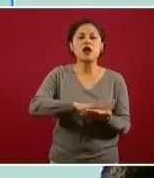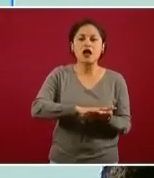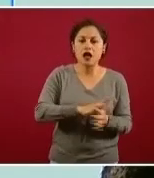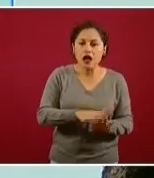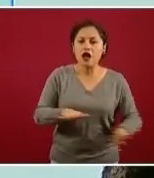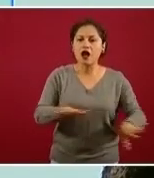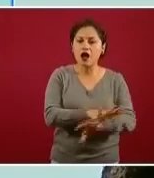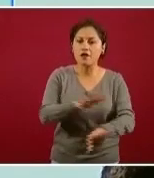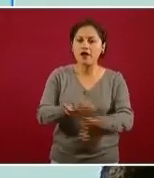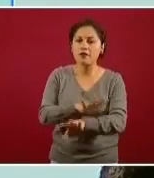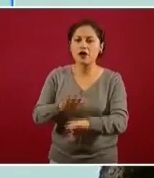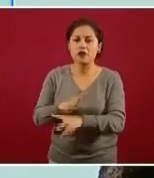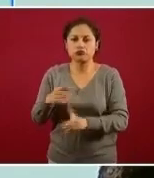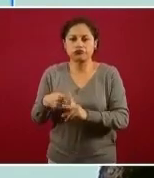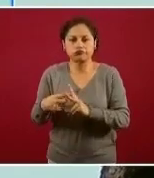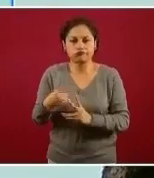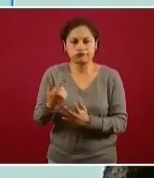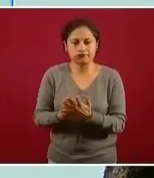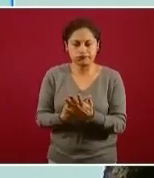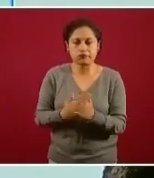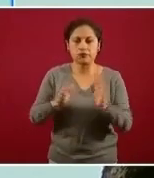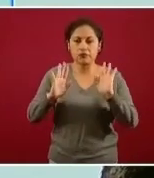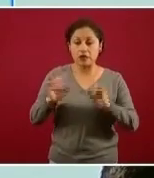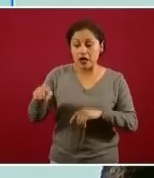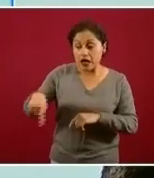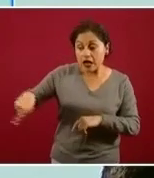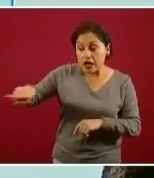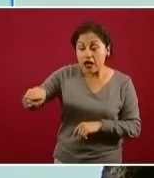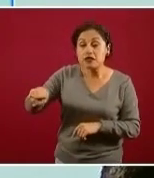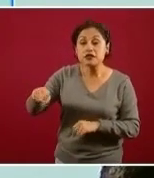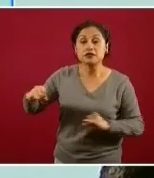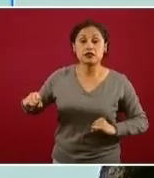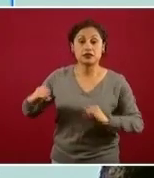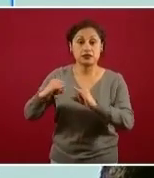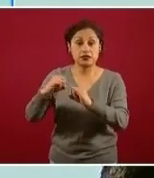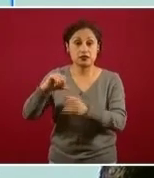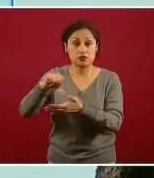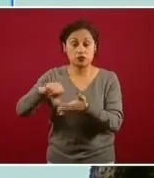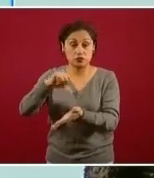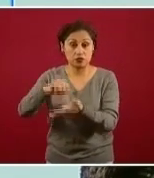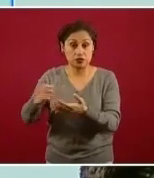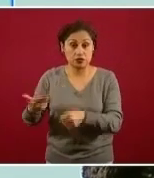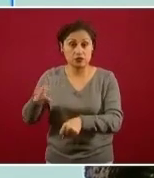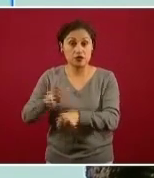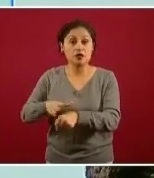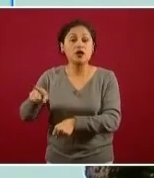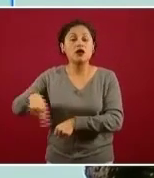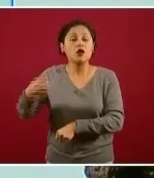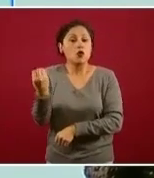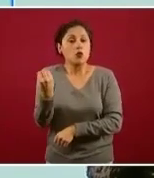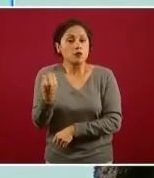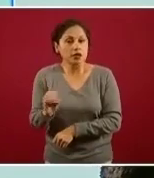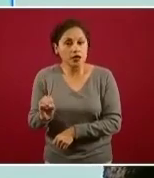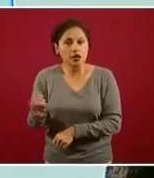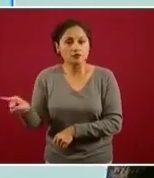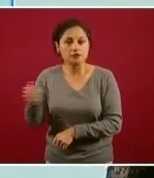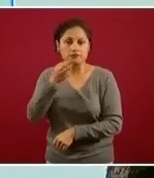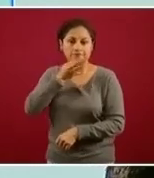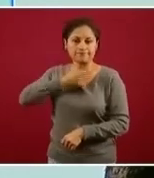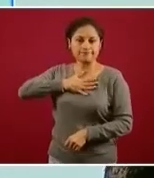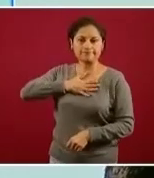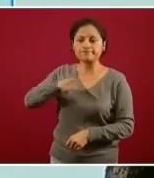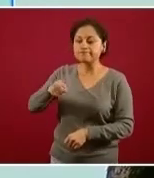obligadas, de acuerdo a la Ley General de Salud, a notificar distintos padecimientos. En este